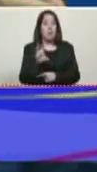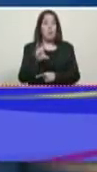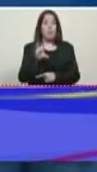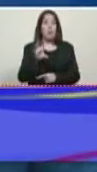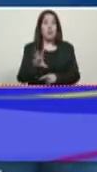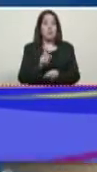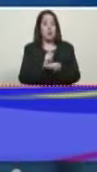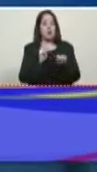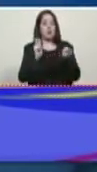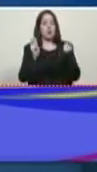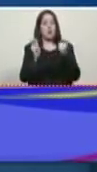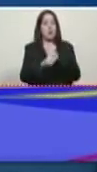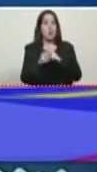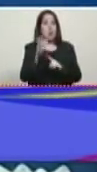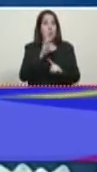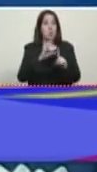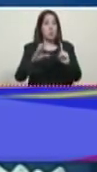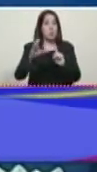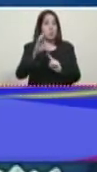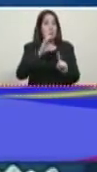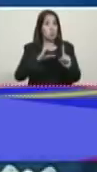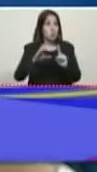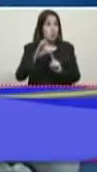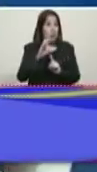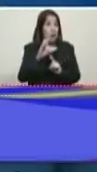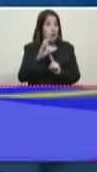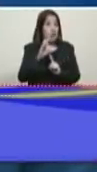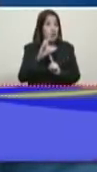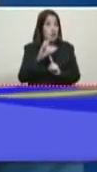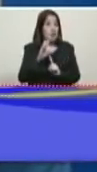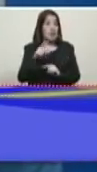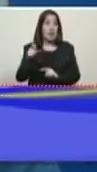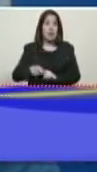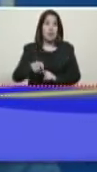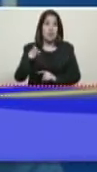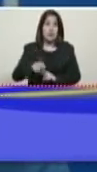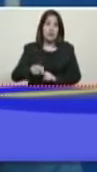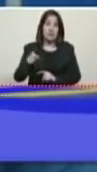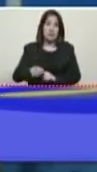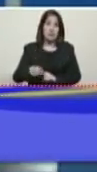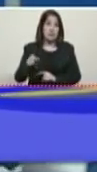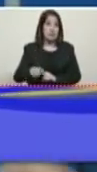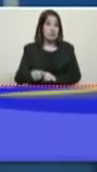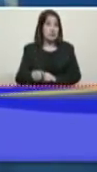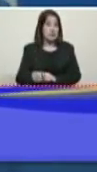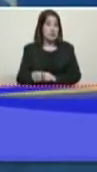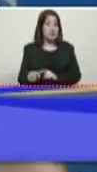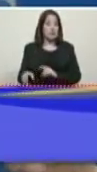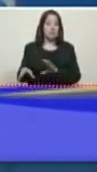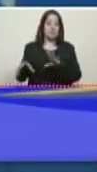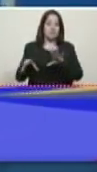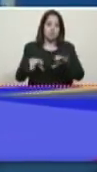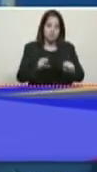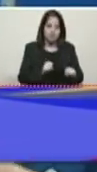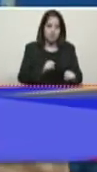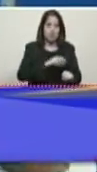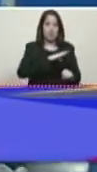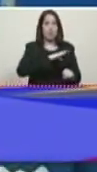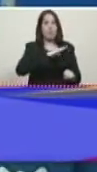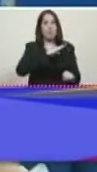cultural de la unesco requiere presidente de la intervención por parte